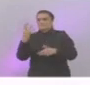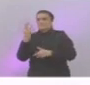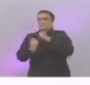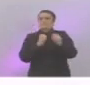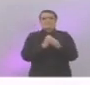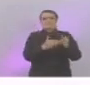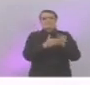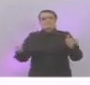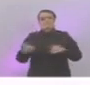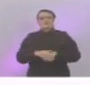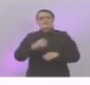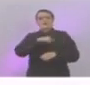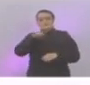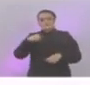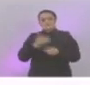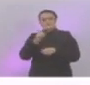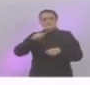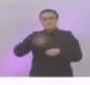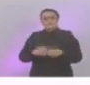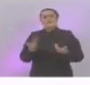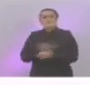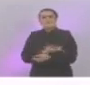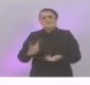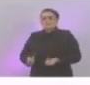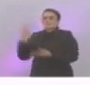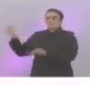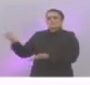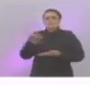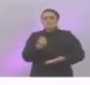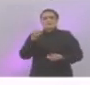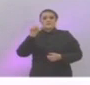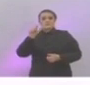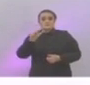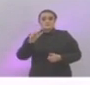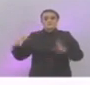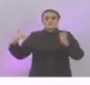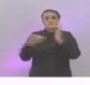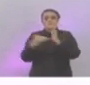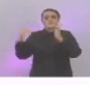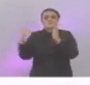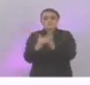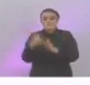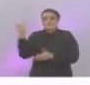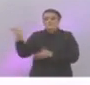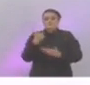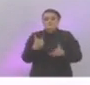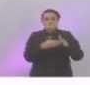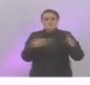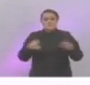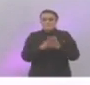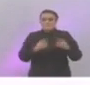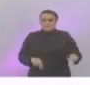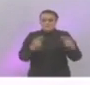4 años, nuestro estado ha recibido una inversión de casi 18 mil millones de pesos en el sector